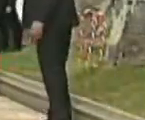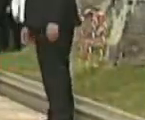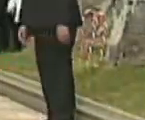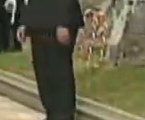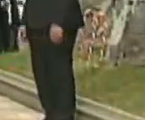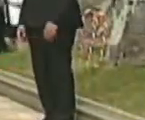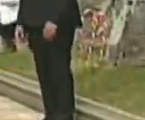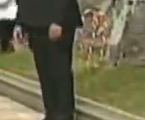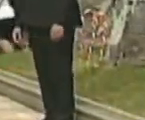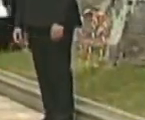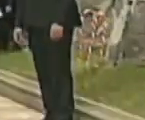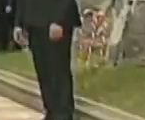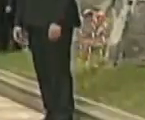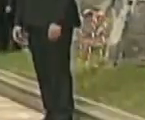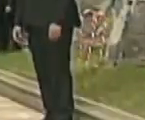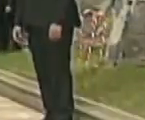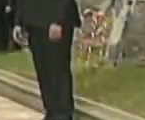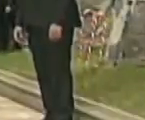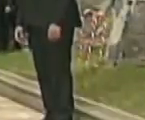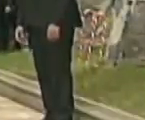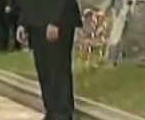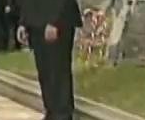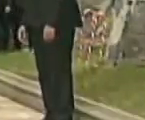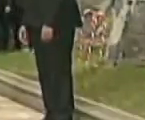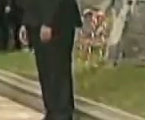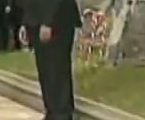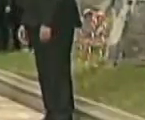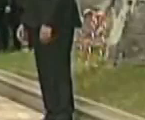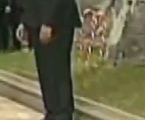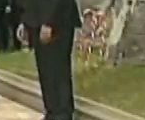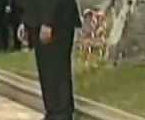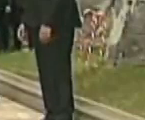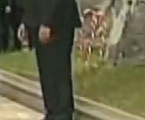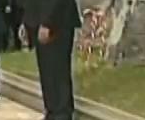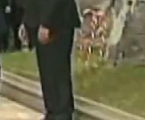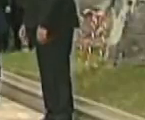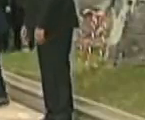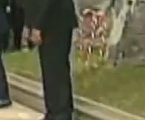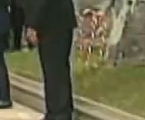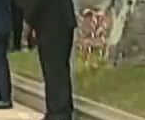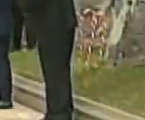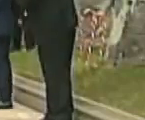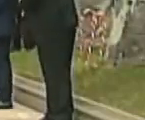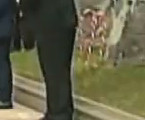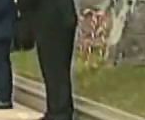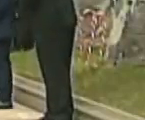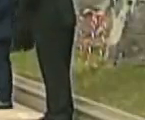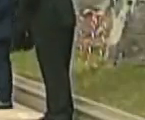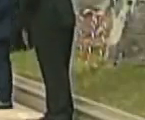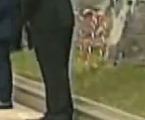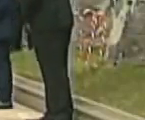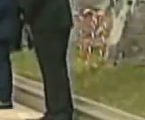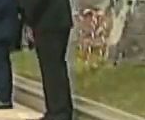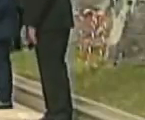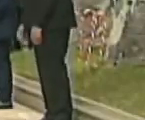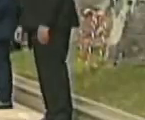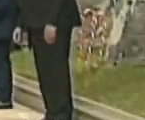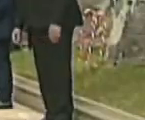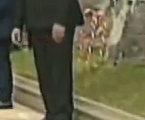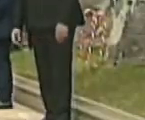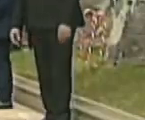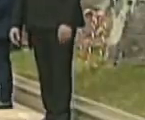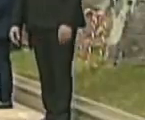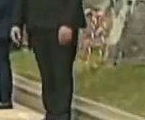venezolano, que ha sido precisamente la instalación del periodo ordinario para el 2022-2023. De inmediato